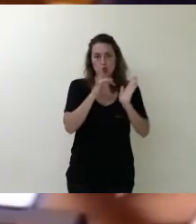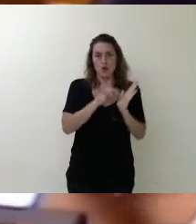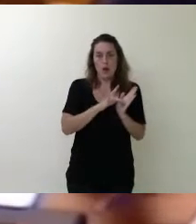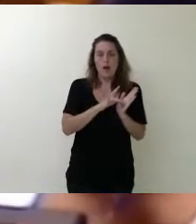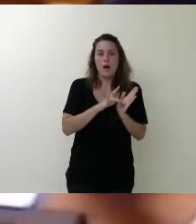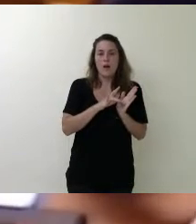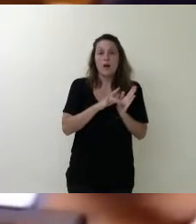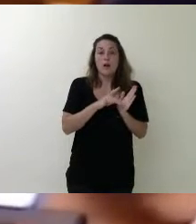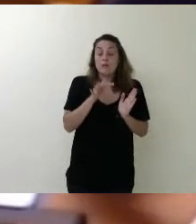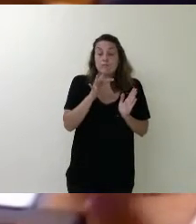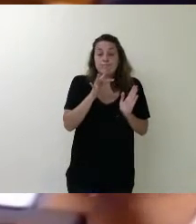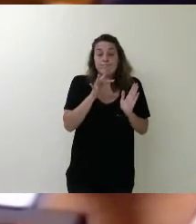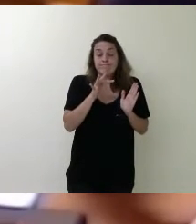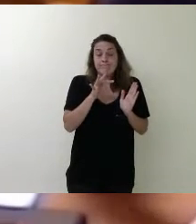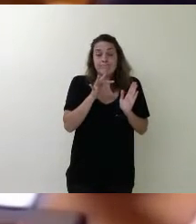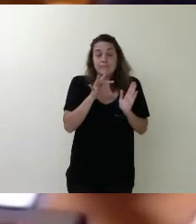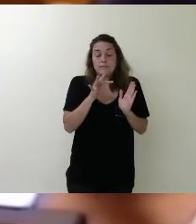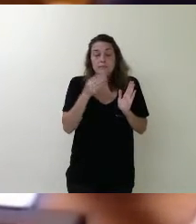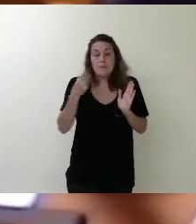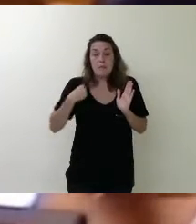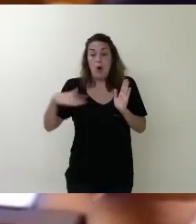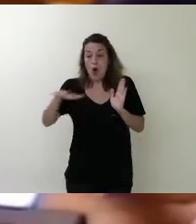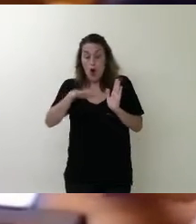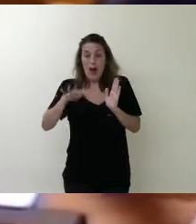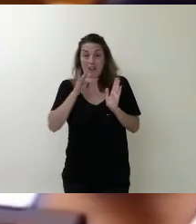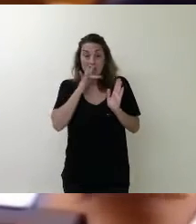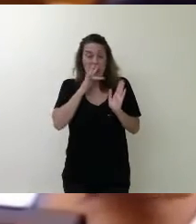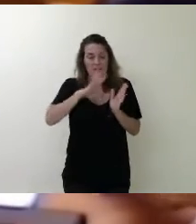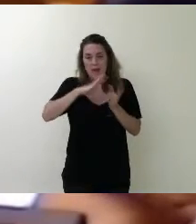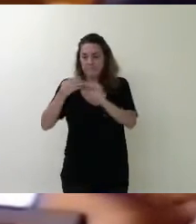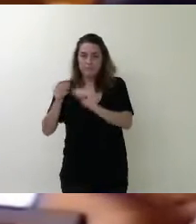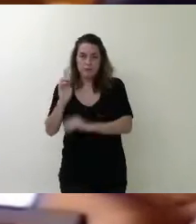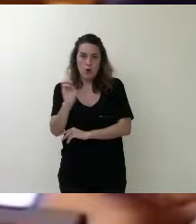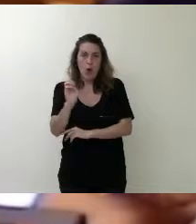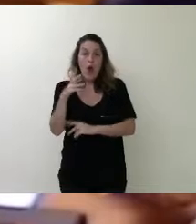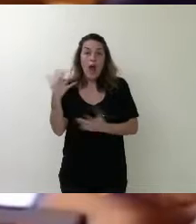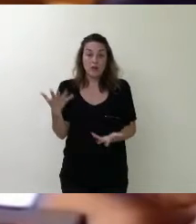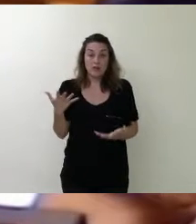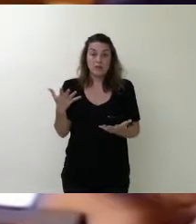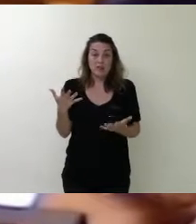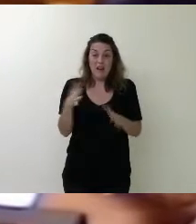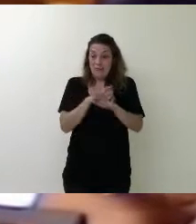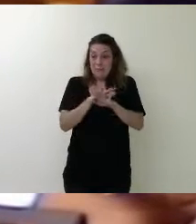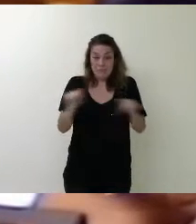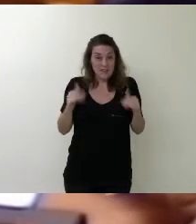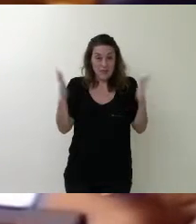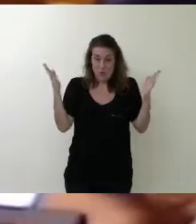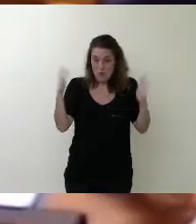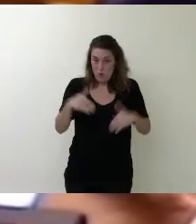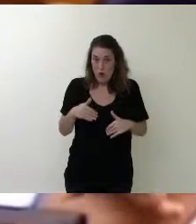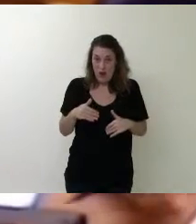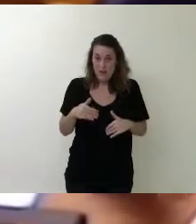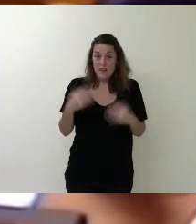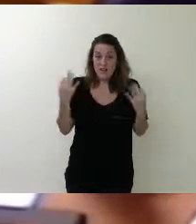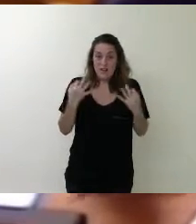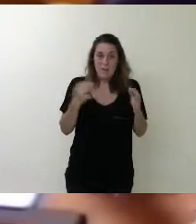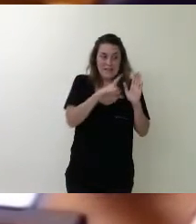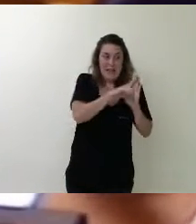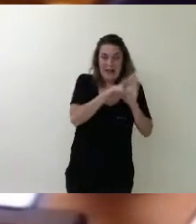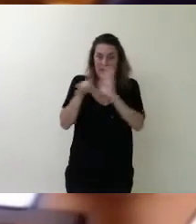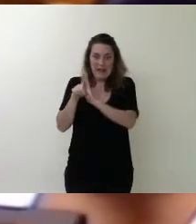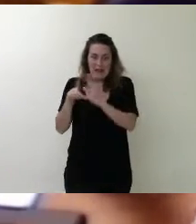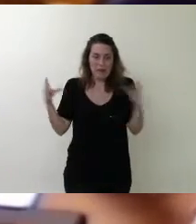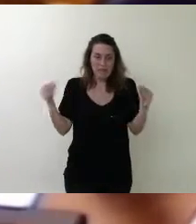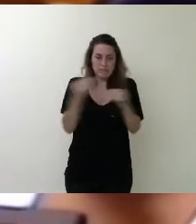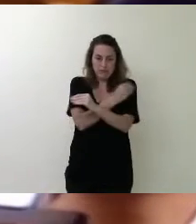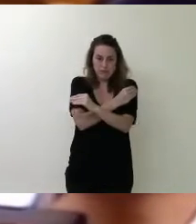sido regulado en la ley de haciendas locales. Y por lo tanto, esa descompensación entre ambos, ante ambas legislaciones, lo que hace que